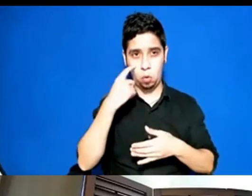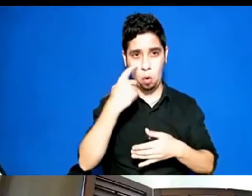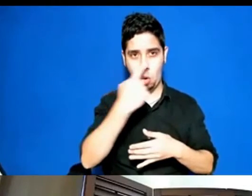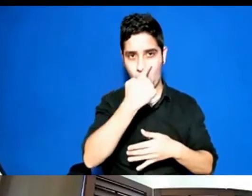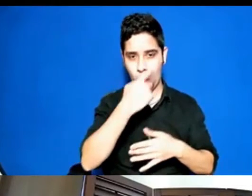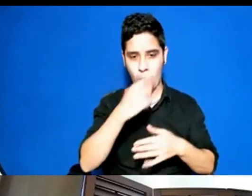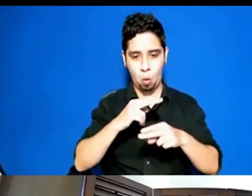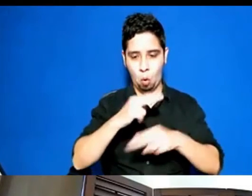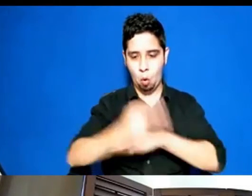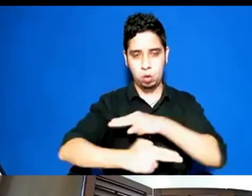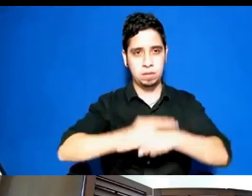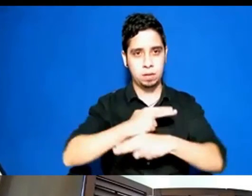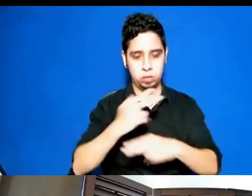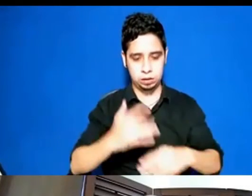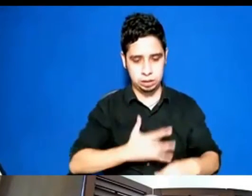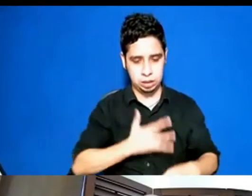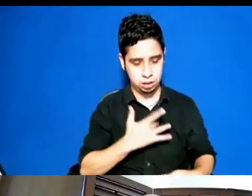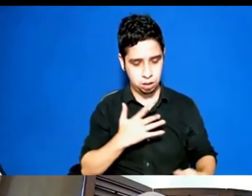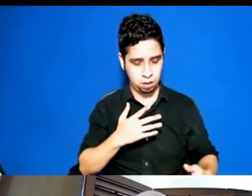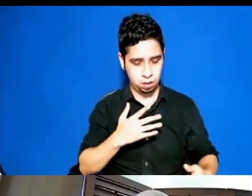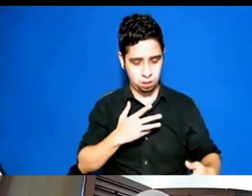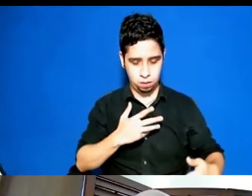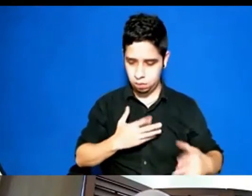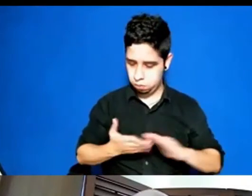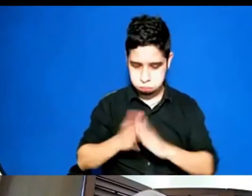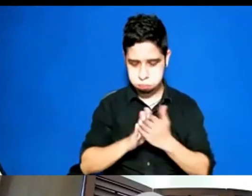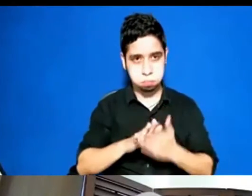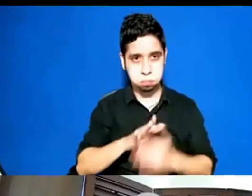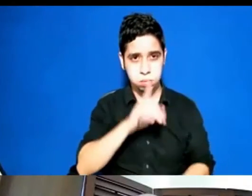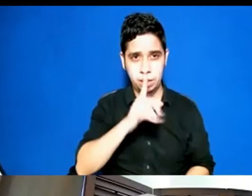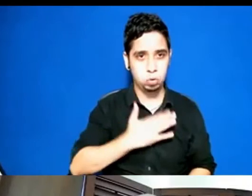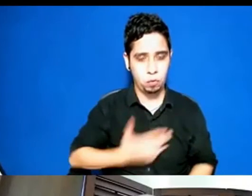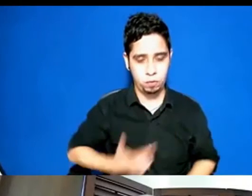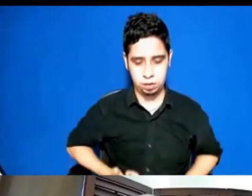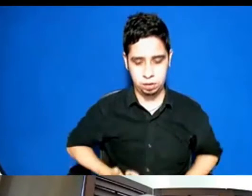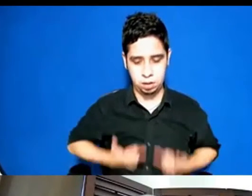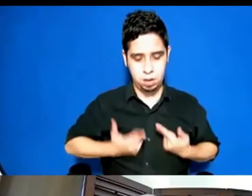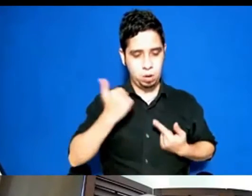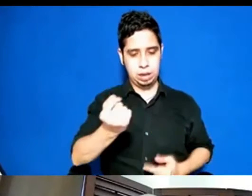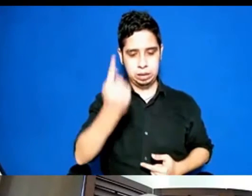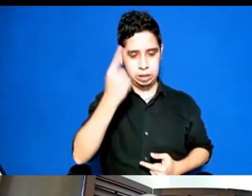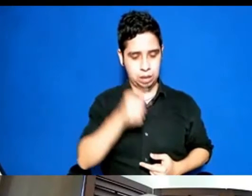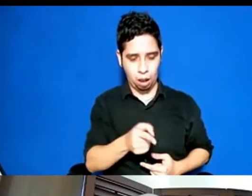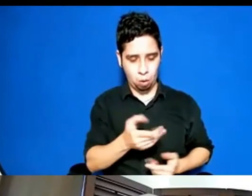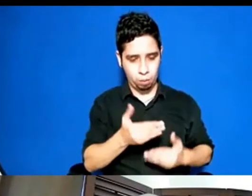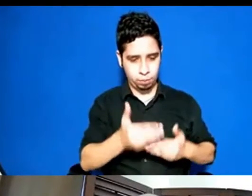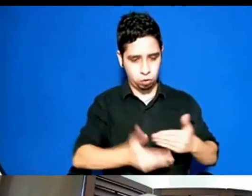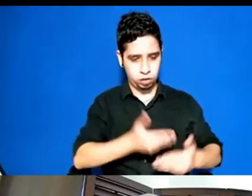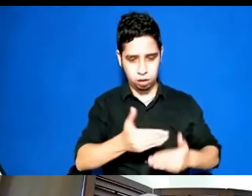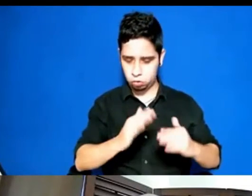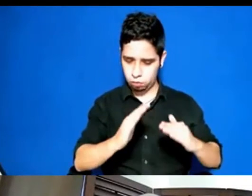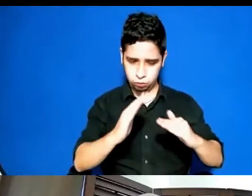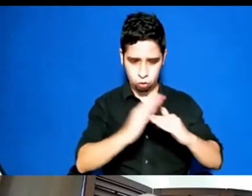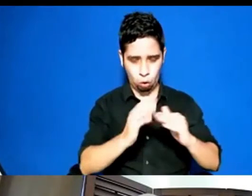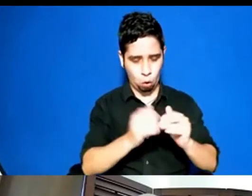sobrecoge algo tan y tan grande que tu vida cambia, porque sabes que algo mayor a uno, en perfecto